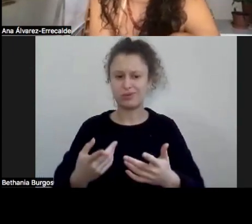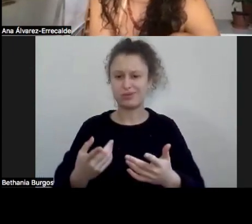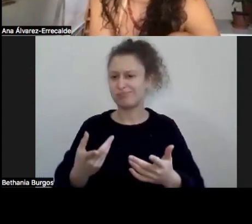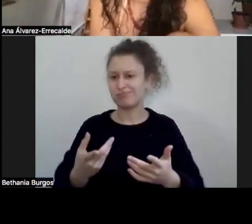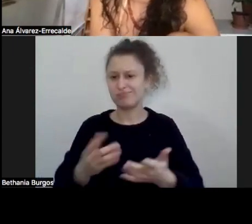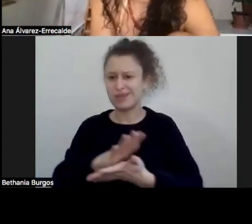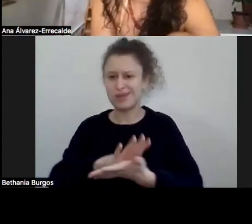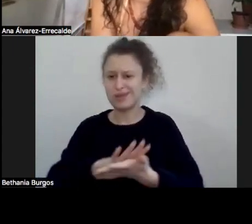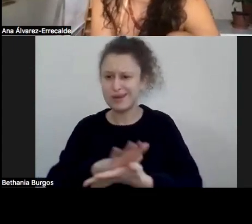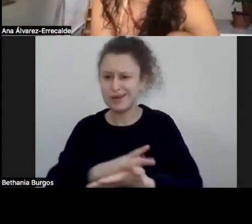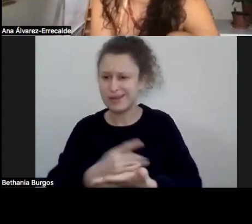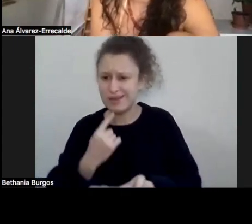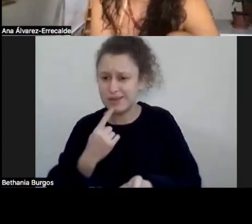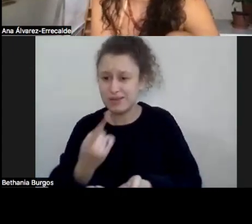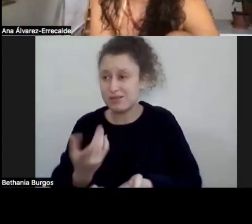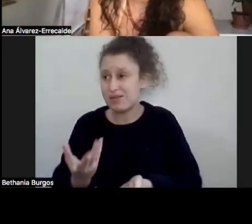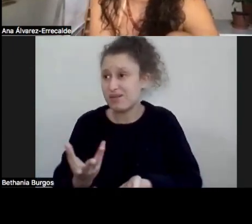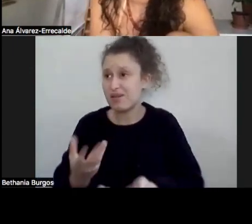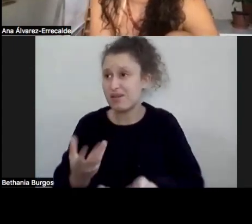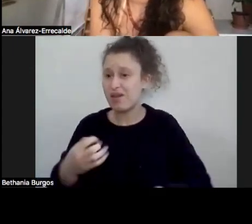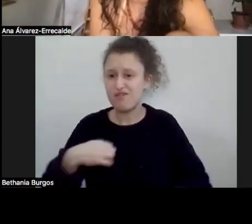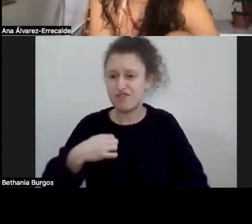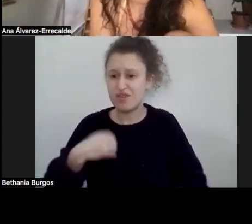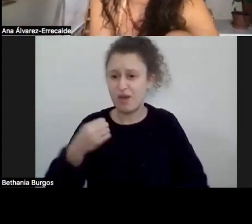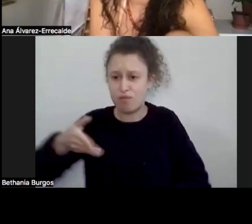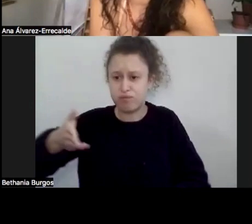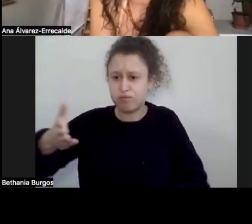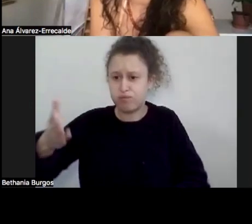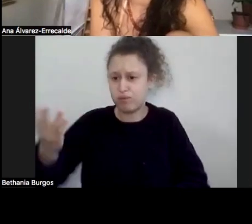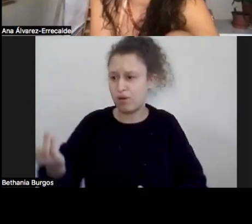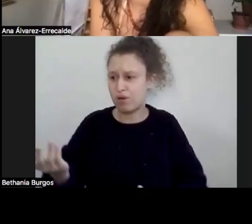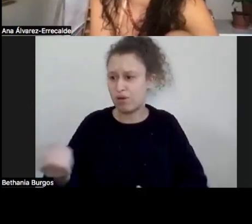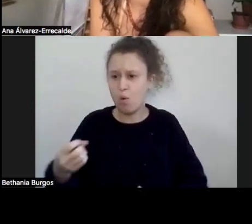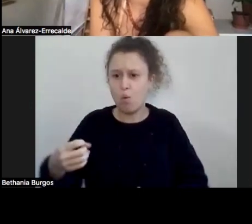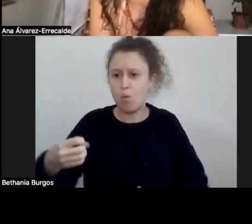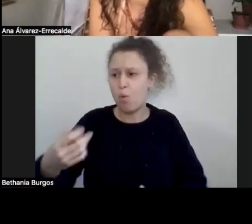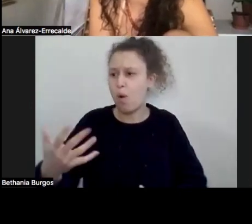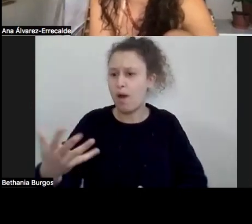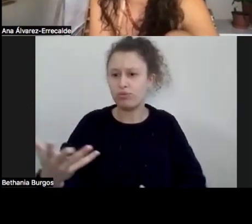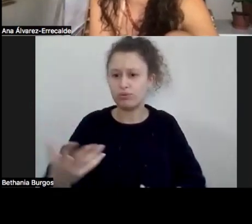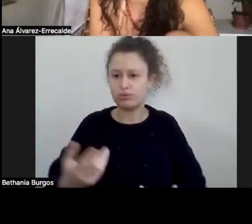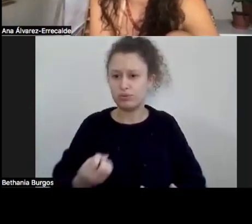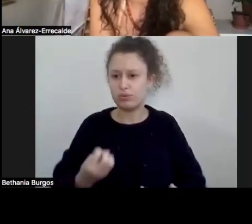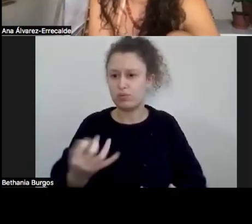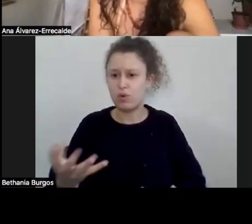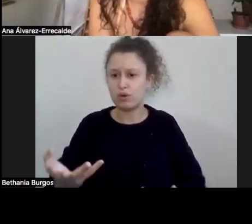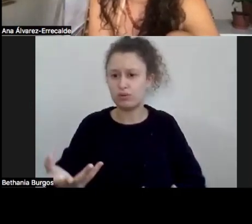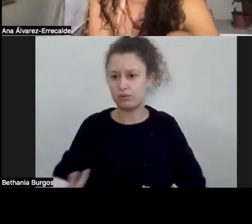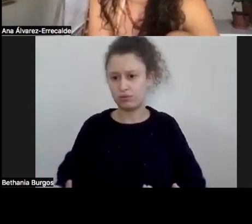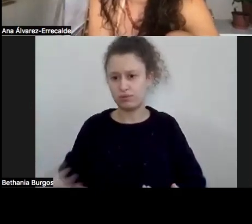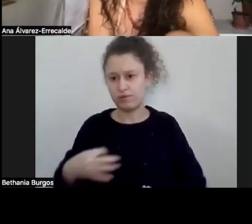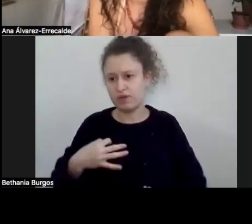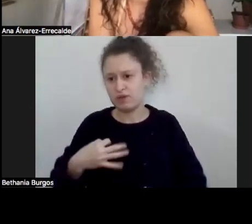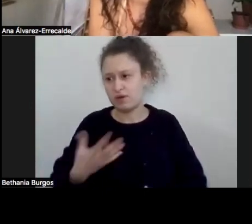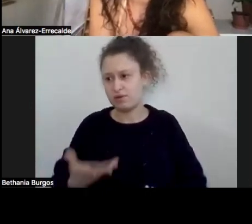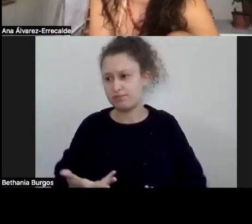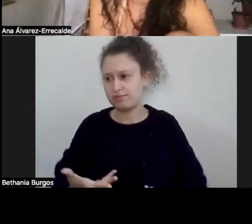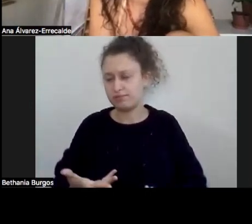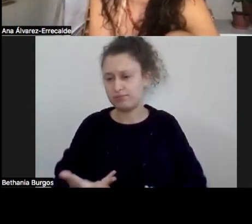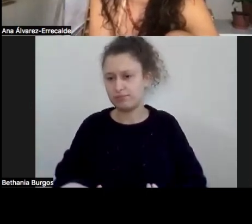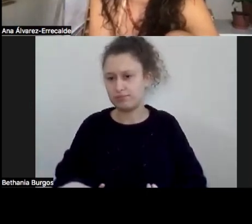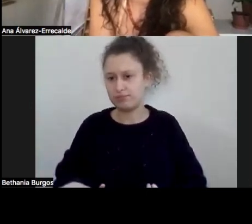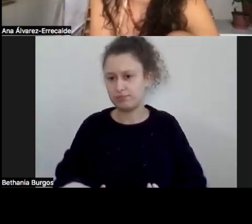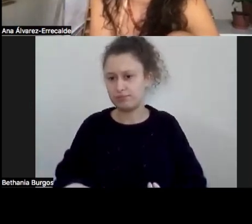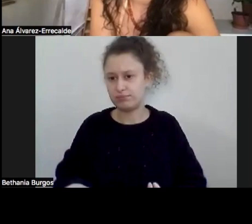valor social es algo que hay que ser muy cuidadoso a la hora de determinarlo, ¿no? Porque hablamos de valor